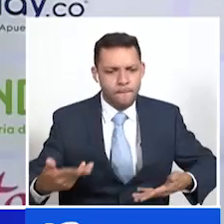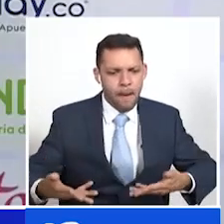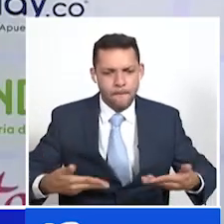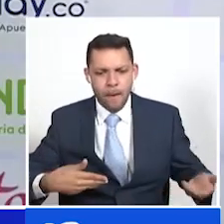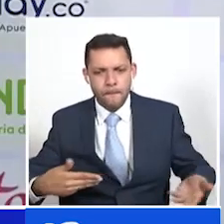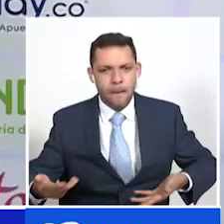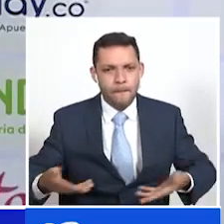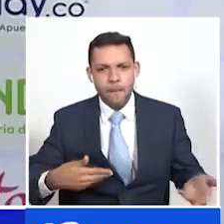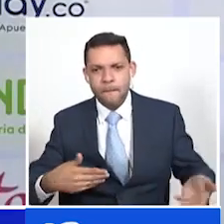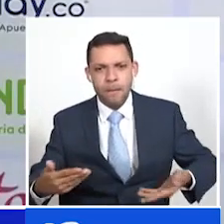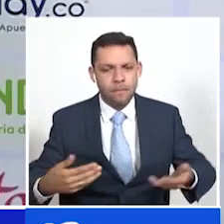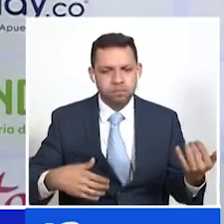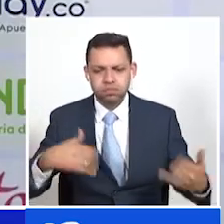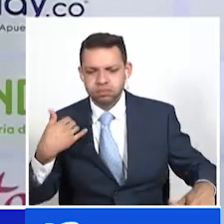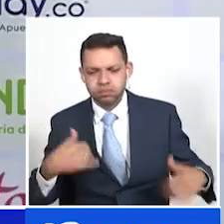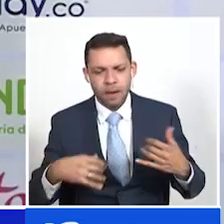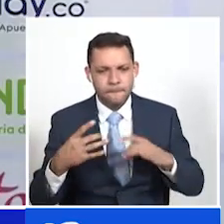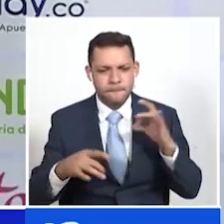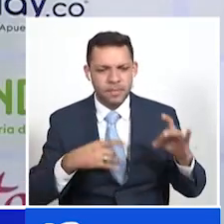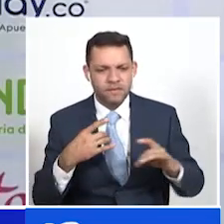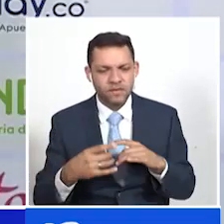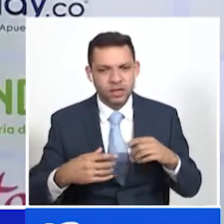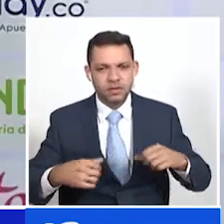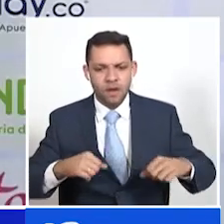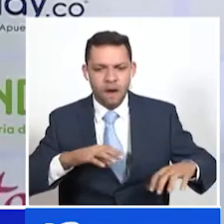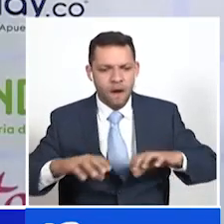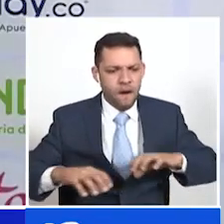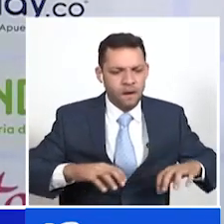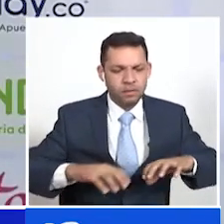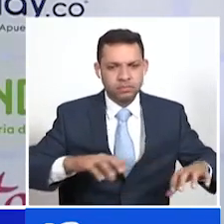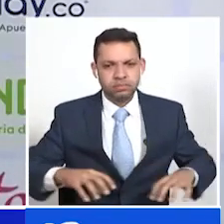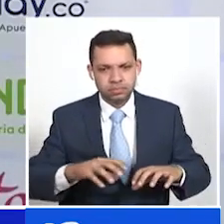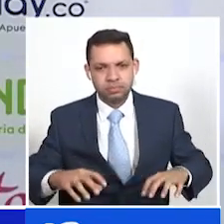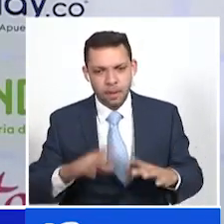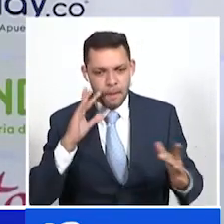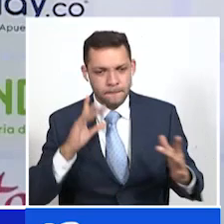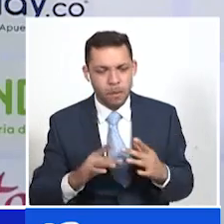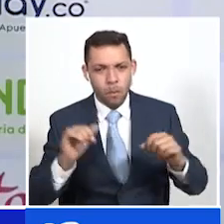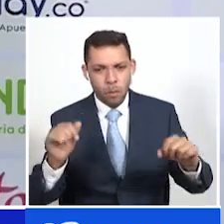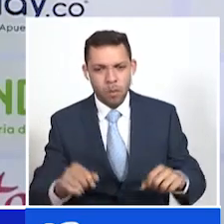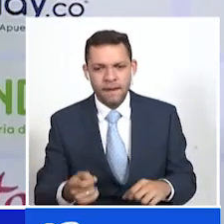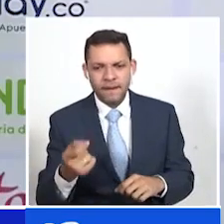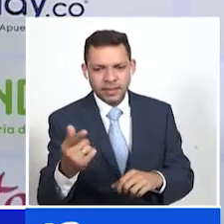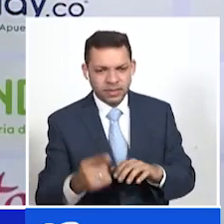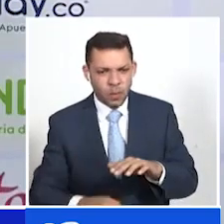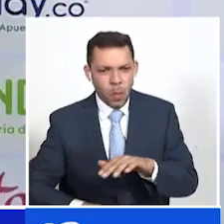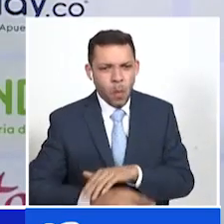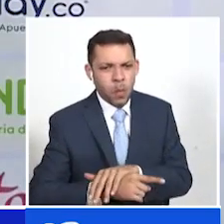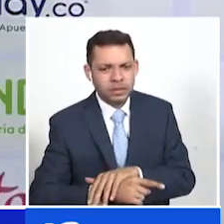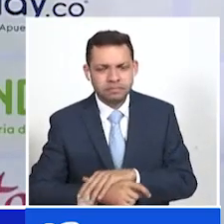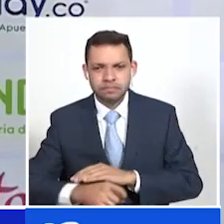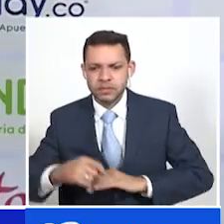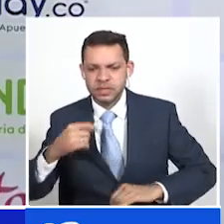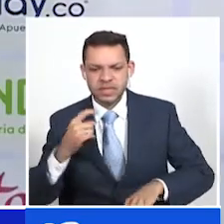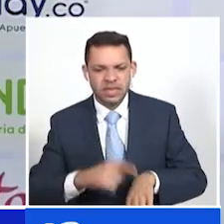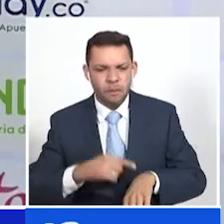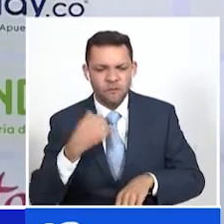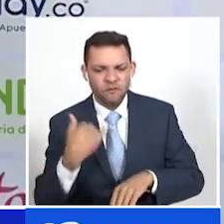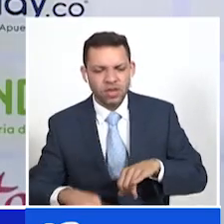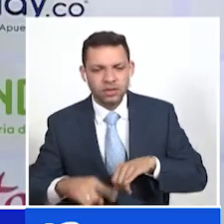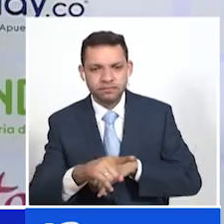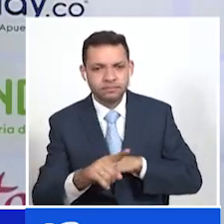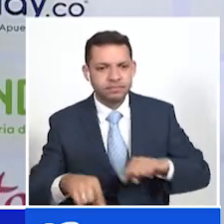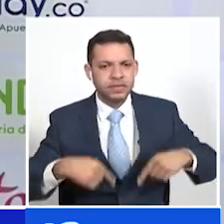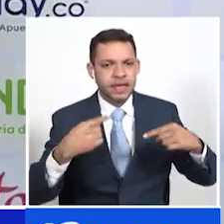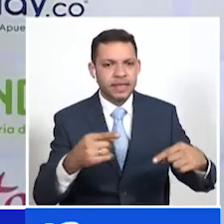bien armado. Cuando se tuvo el balón se tuvo buena movilidad. Se crearon opciones de gol hasta el último minuto y desafortunadamente no